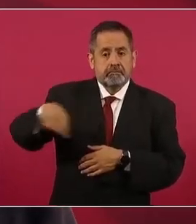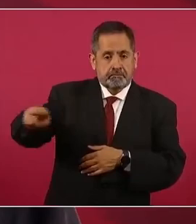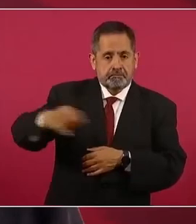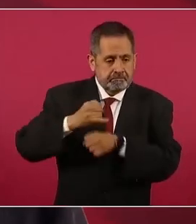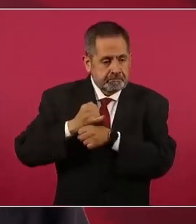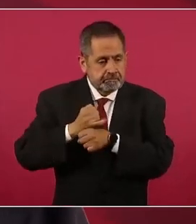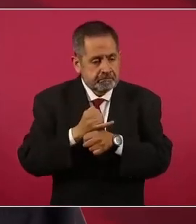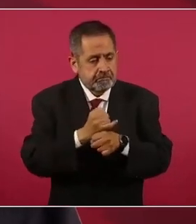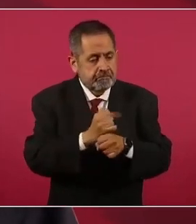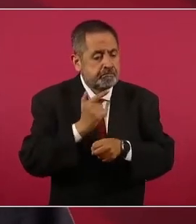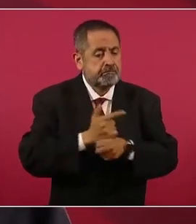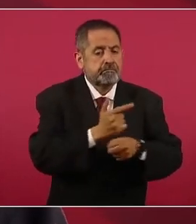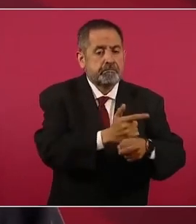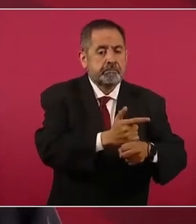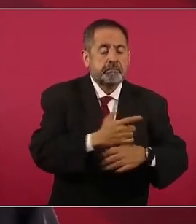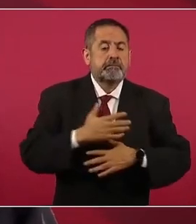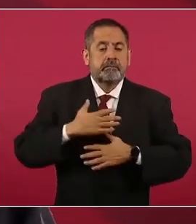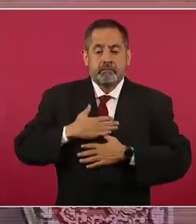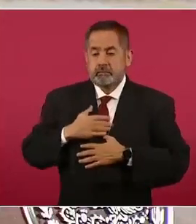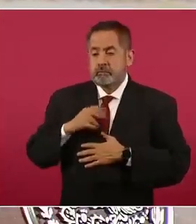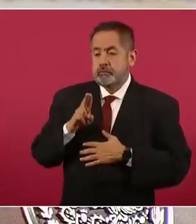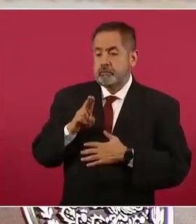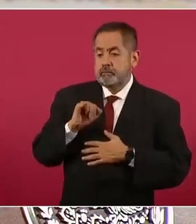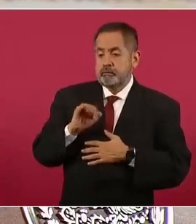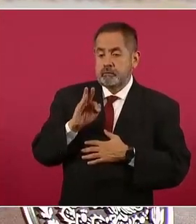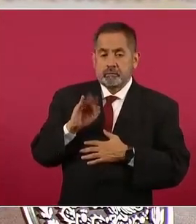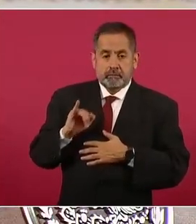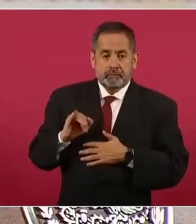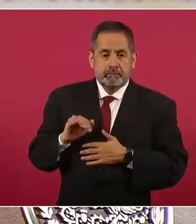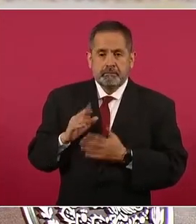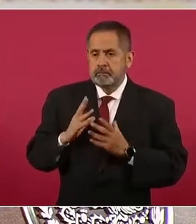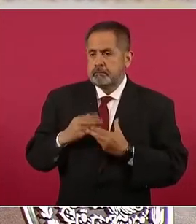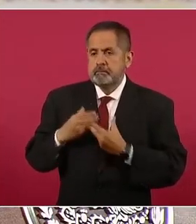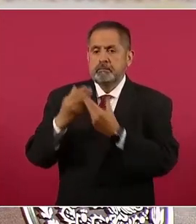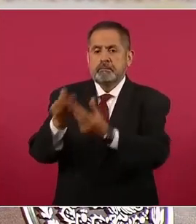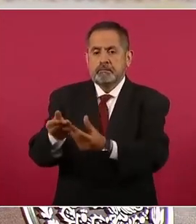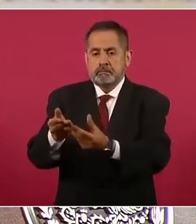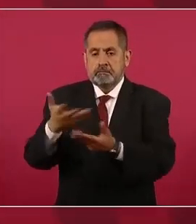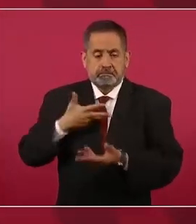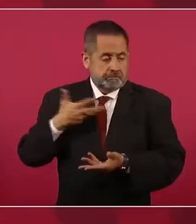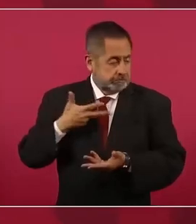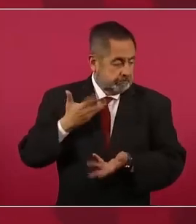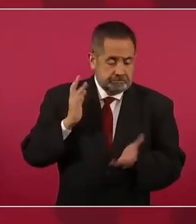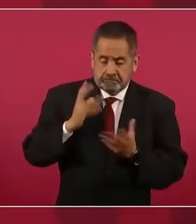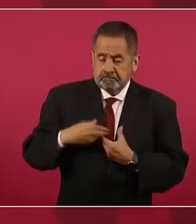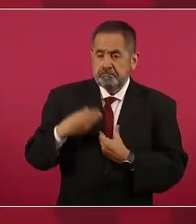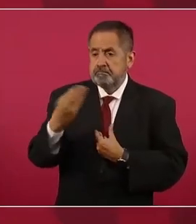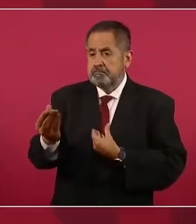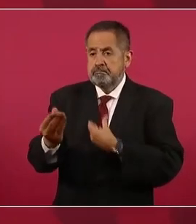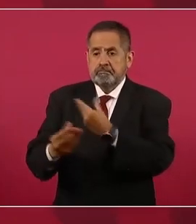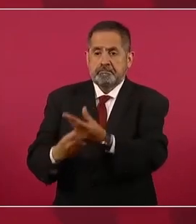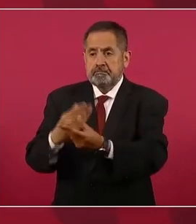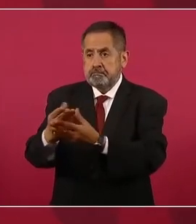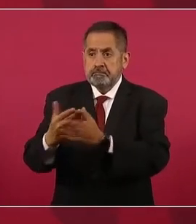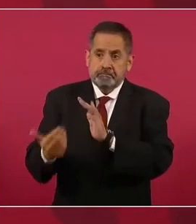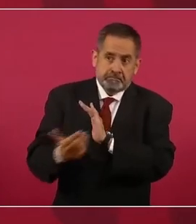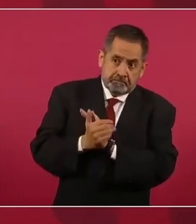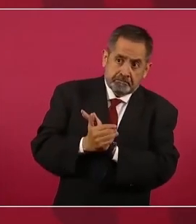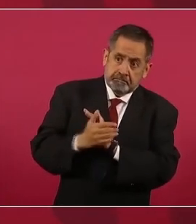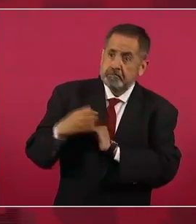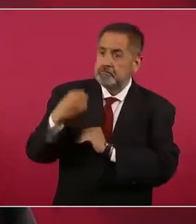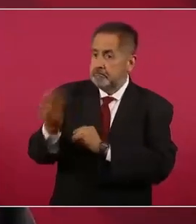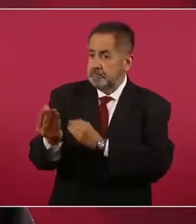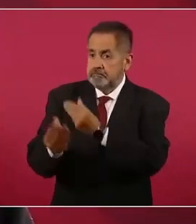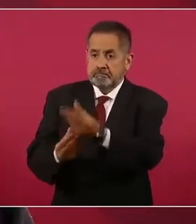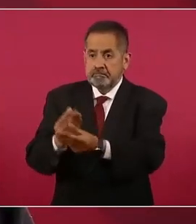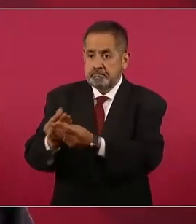investigación y la Unidad de Inteligencia Financiera aportará todo lo que vaya requiriendo la